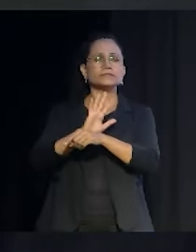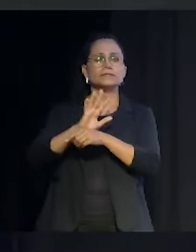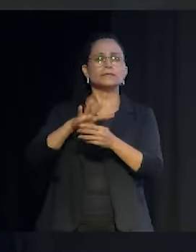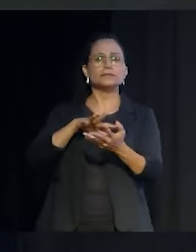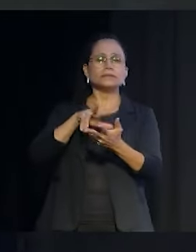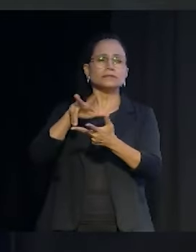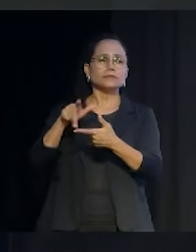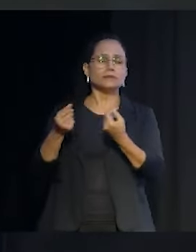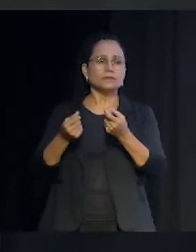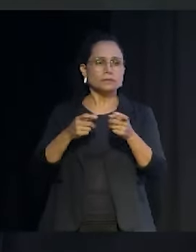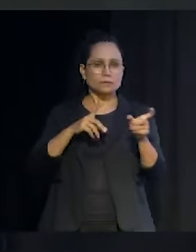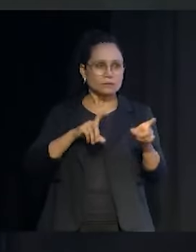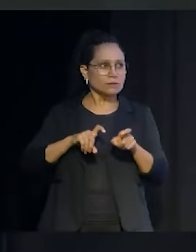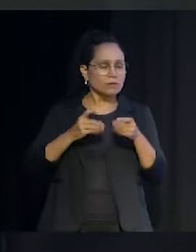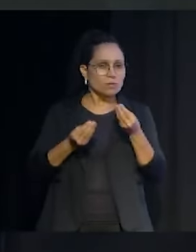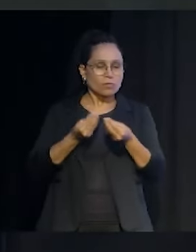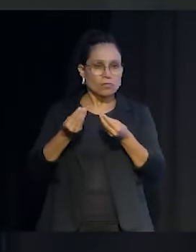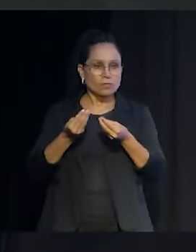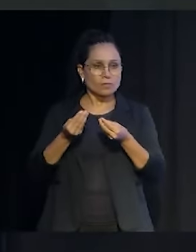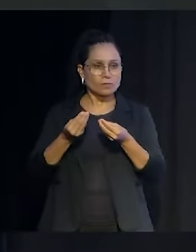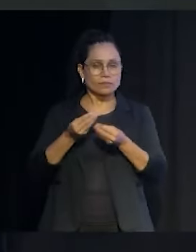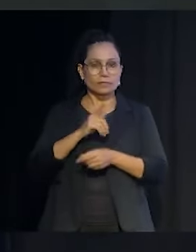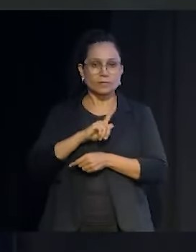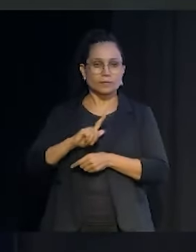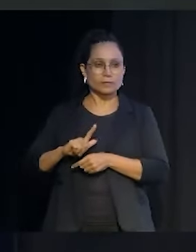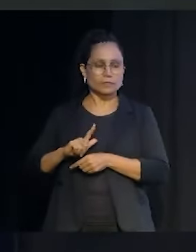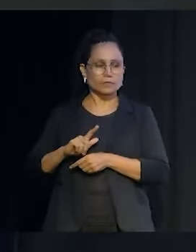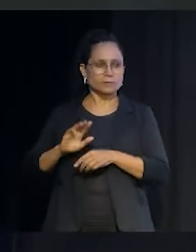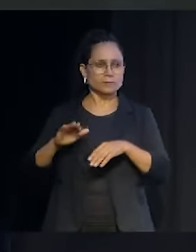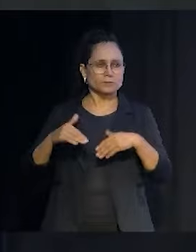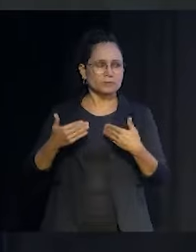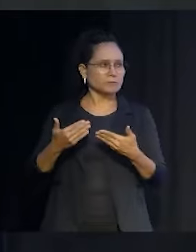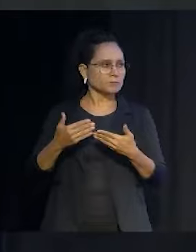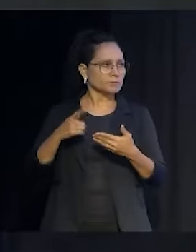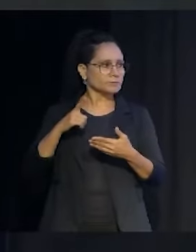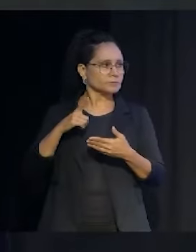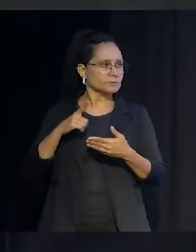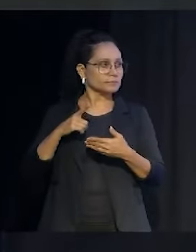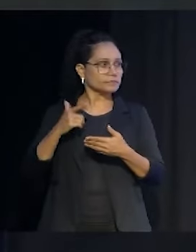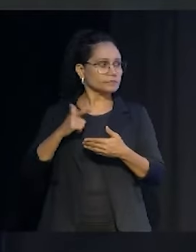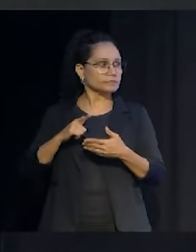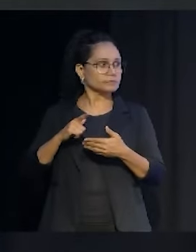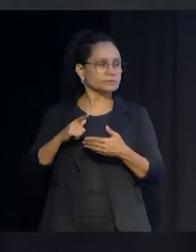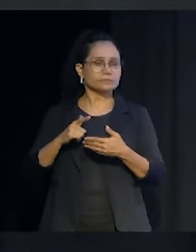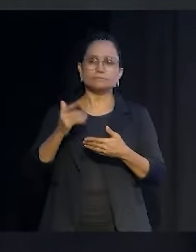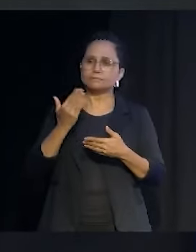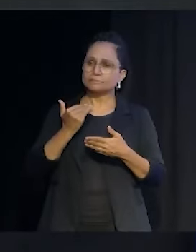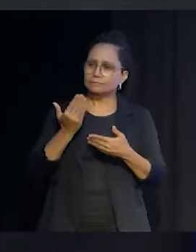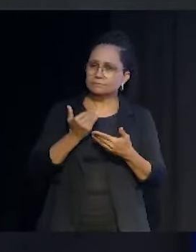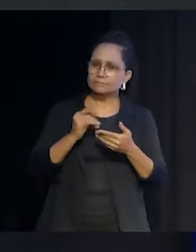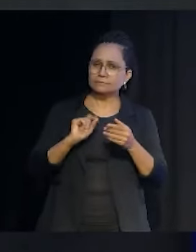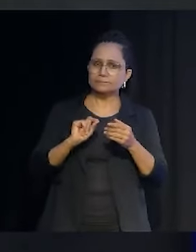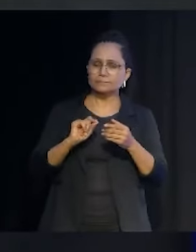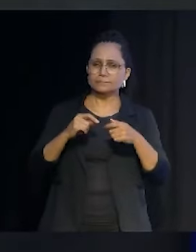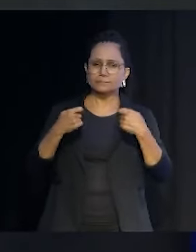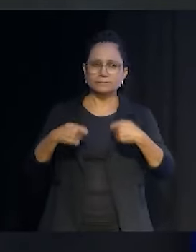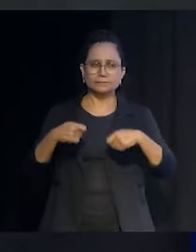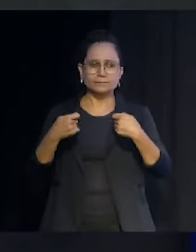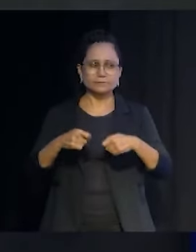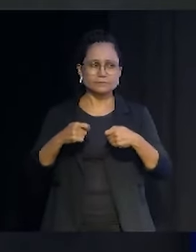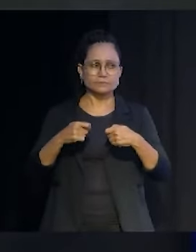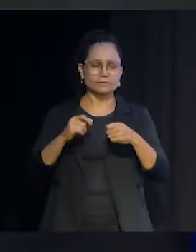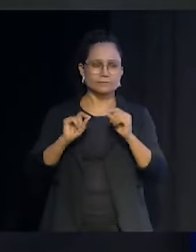cine mundial ha dedicado tu premio a los agricultores? Mi gobernador me ha dicho, pues por eso que estoy viva, ¿quién que me alimenta? ¿Quién